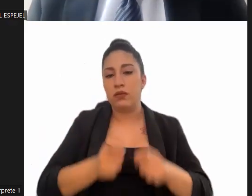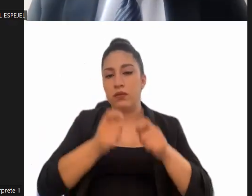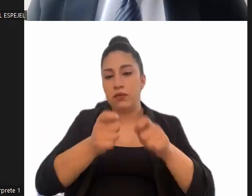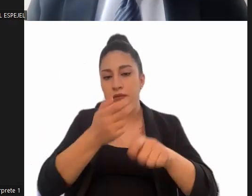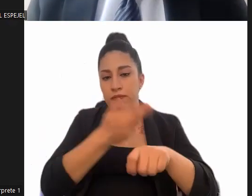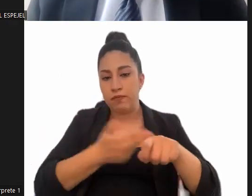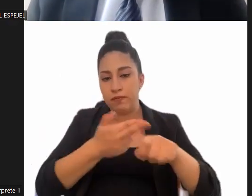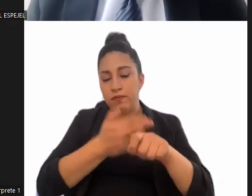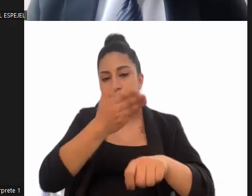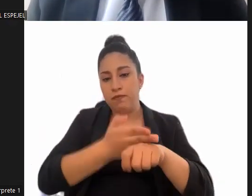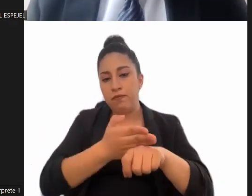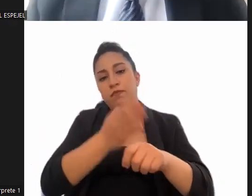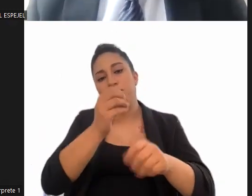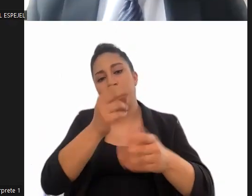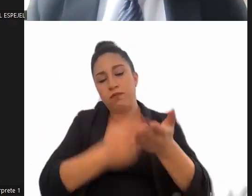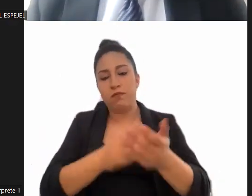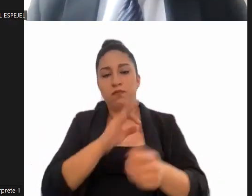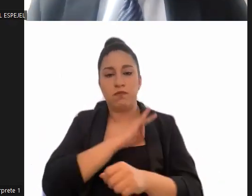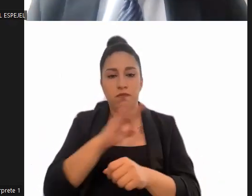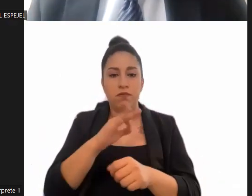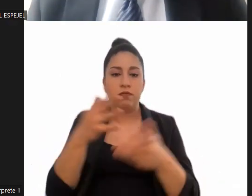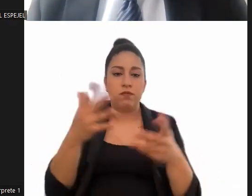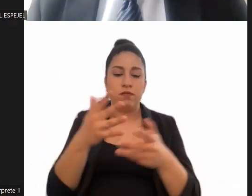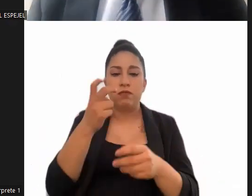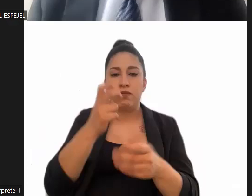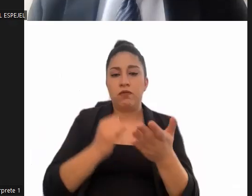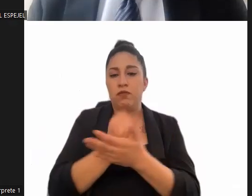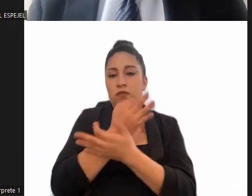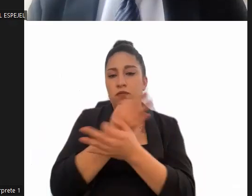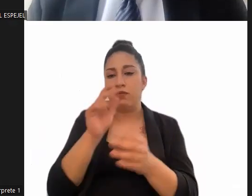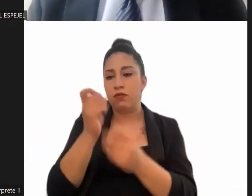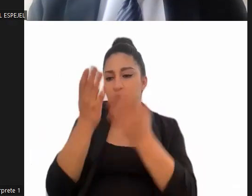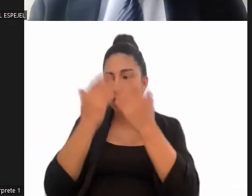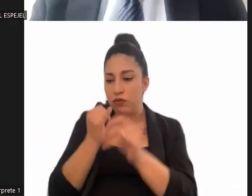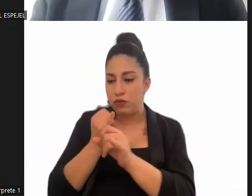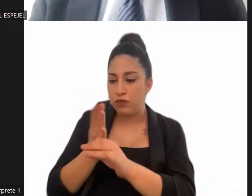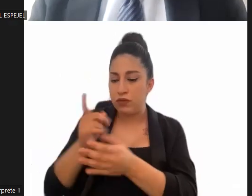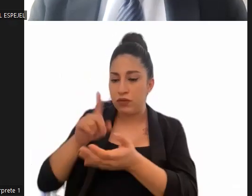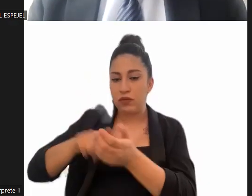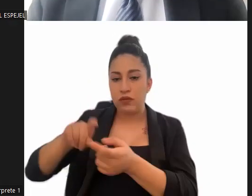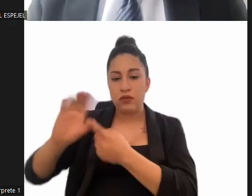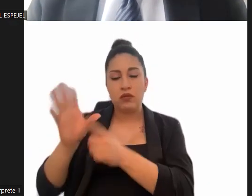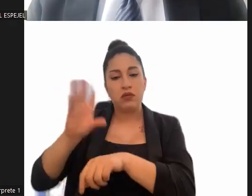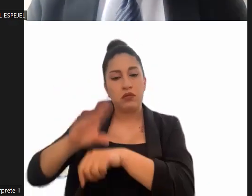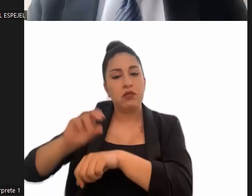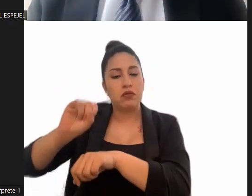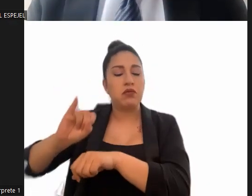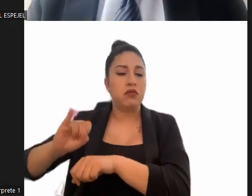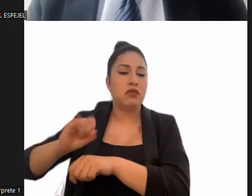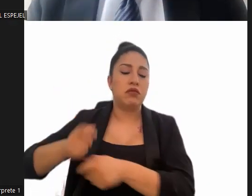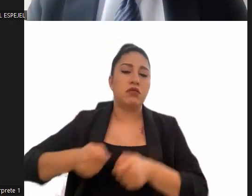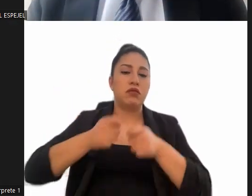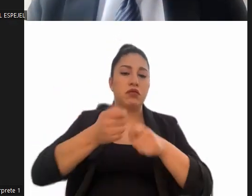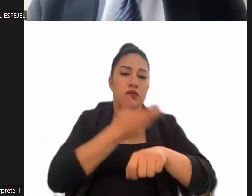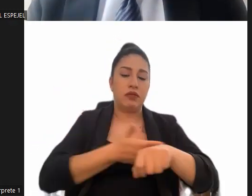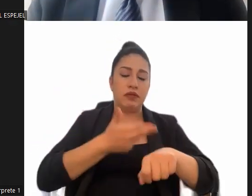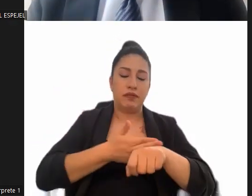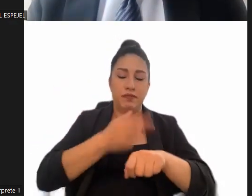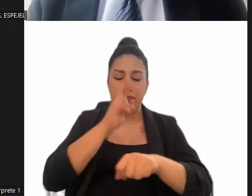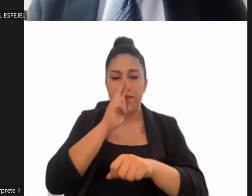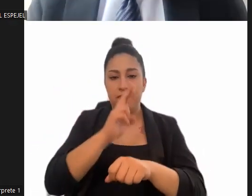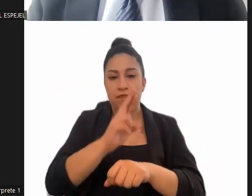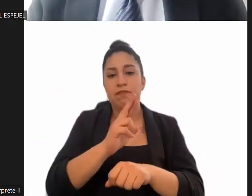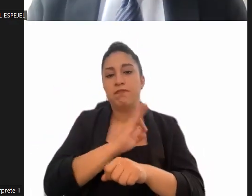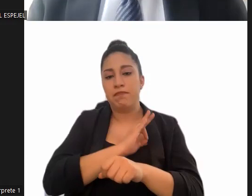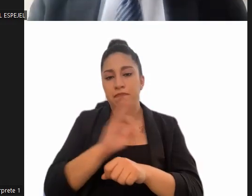para que realicen la investigación correspondiente relacionada a la declaratoria de inexistencia aprobada por este comité y en caso de así determinarlo, inicie el procedimiento de responsabilidad administrativa